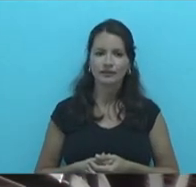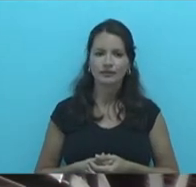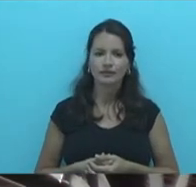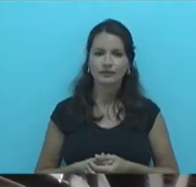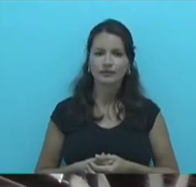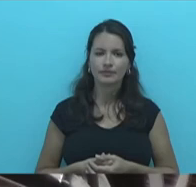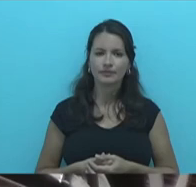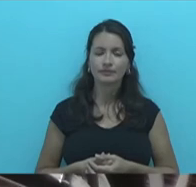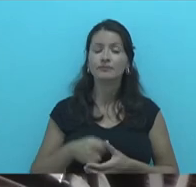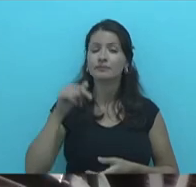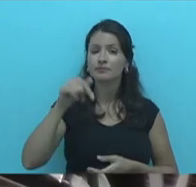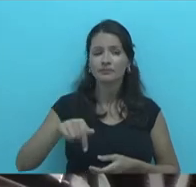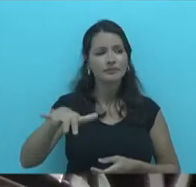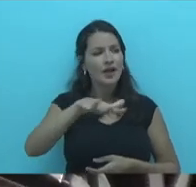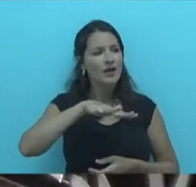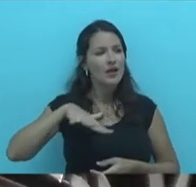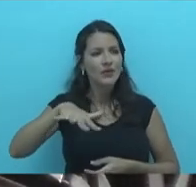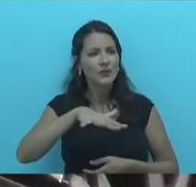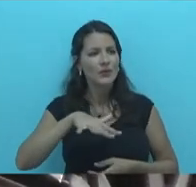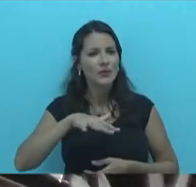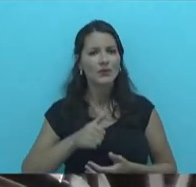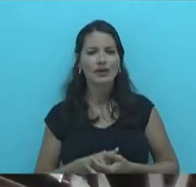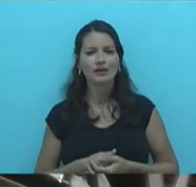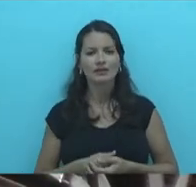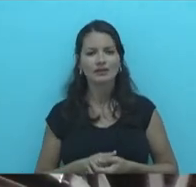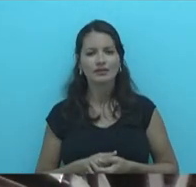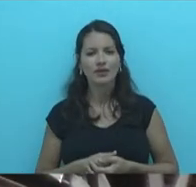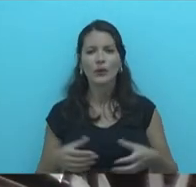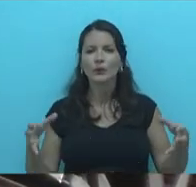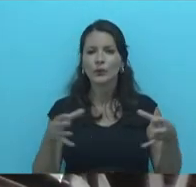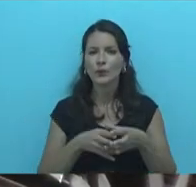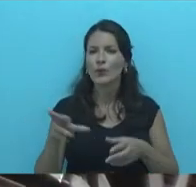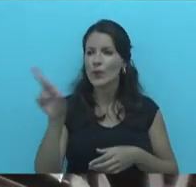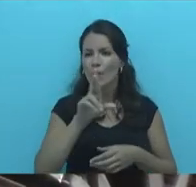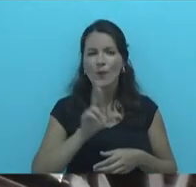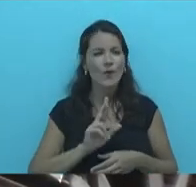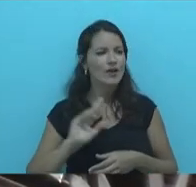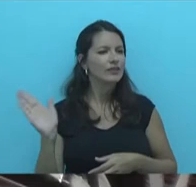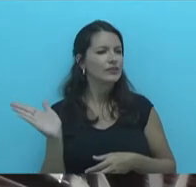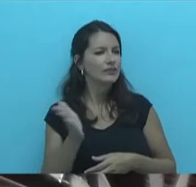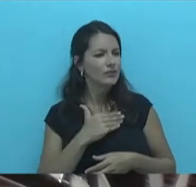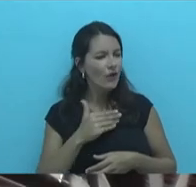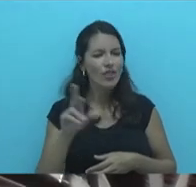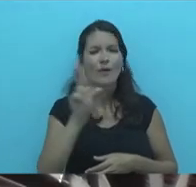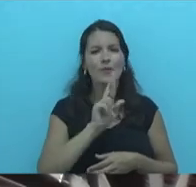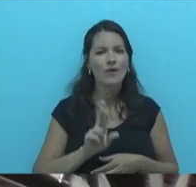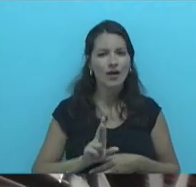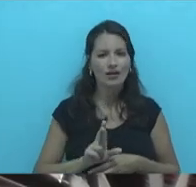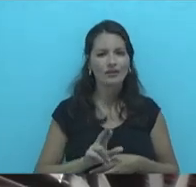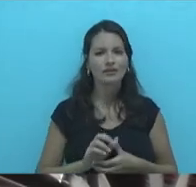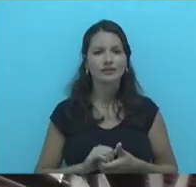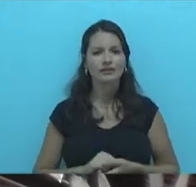acá, en este recinto, las mujeres en su totalidad, de todos los partidos políticos,